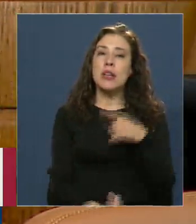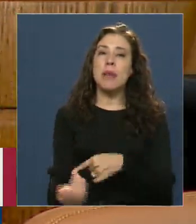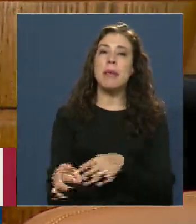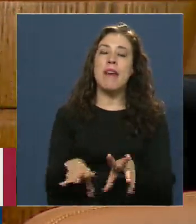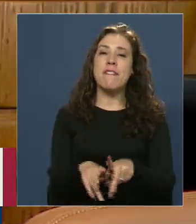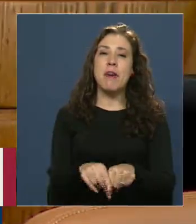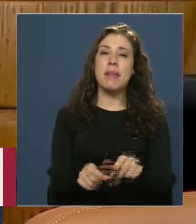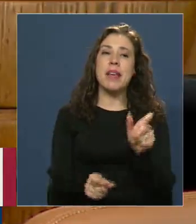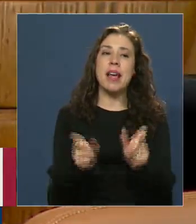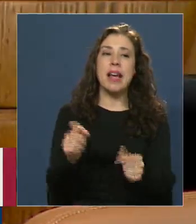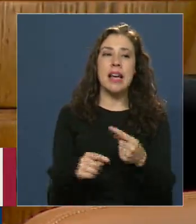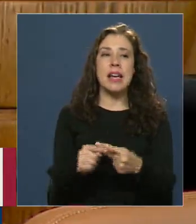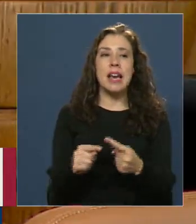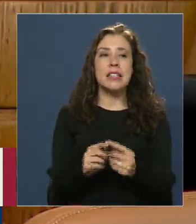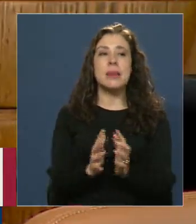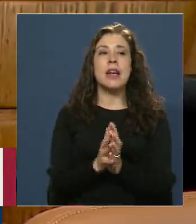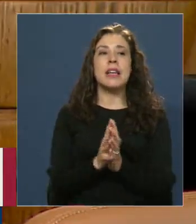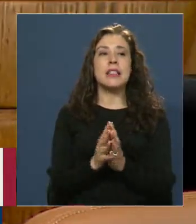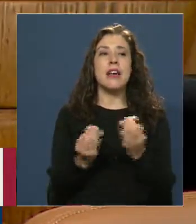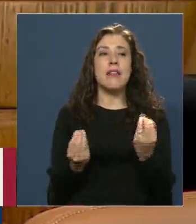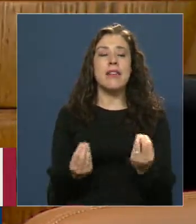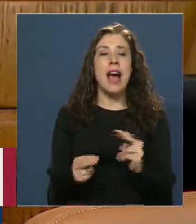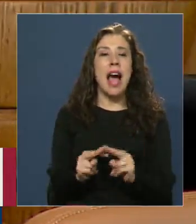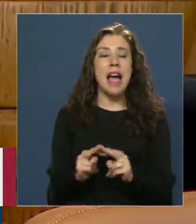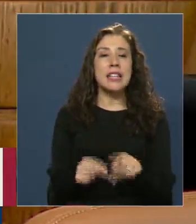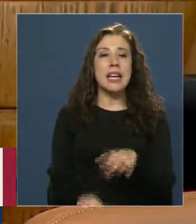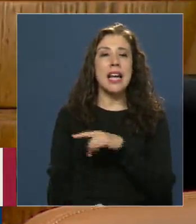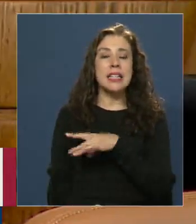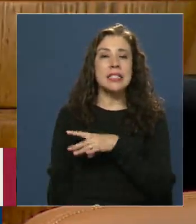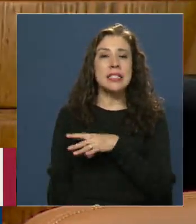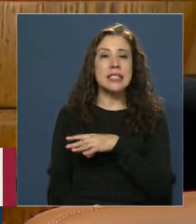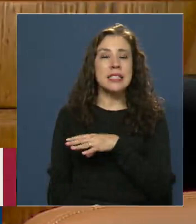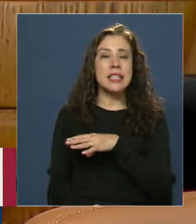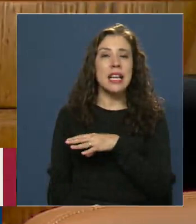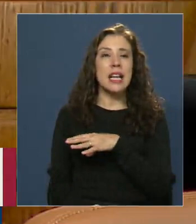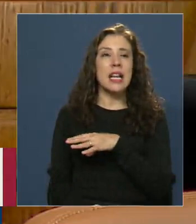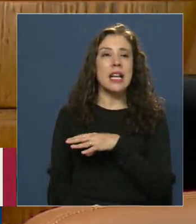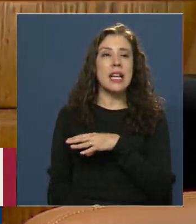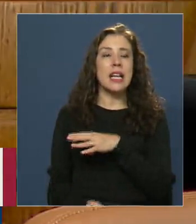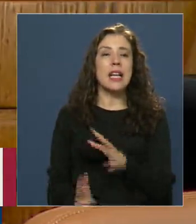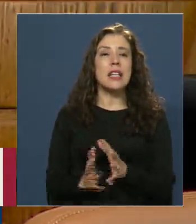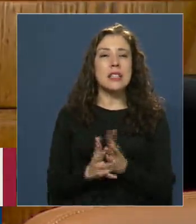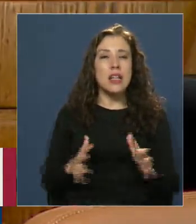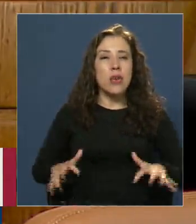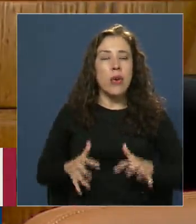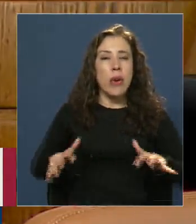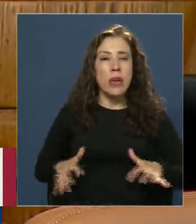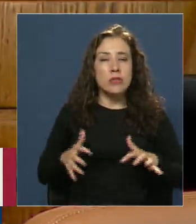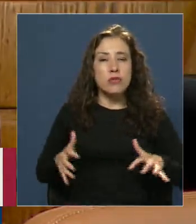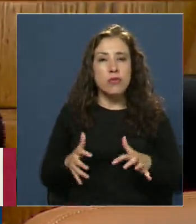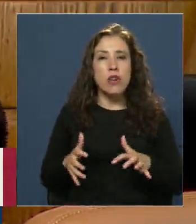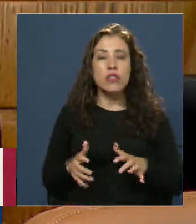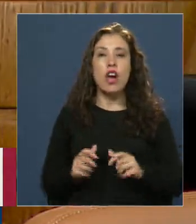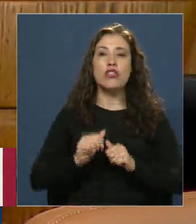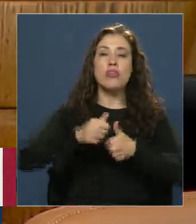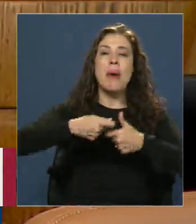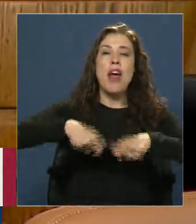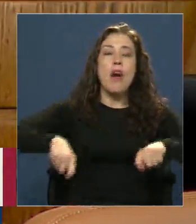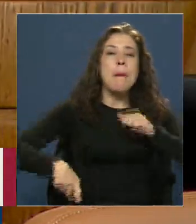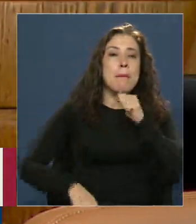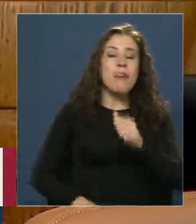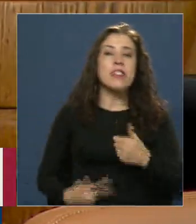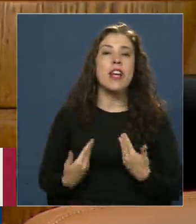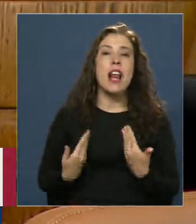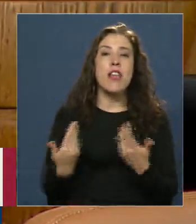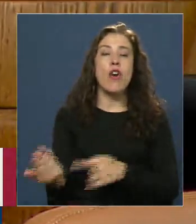las familias de clase media que tanto bien han hecho a Chile y con tanto con tanto esfuerzo han salido de la pobreza y han podido darle